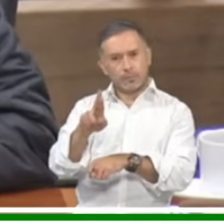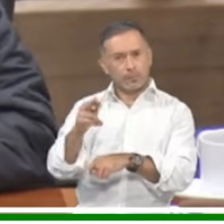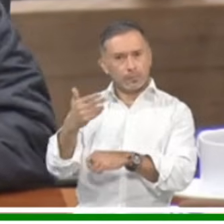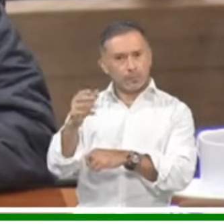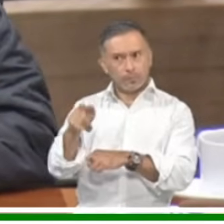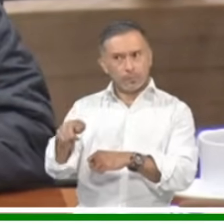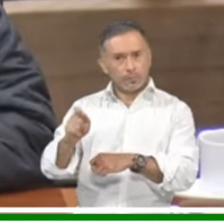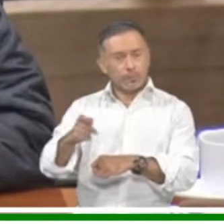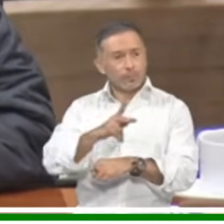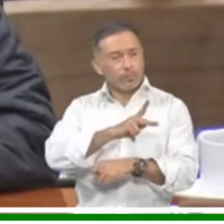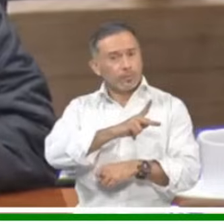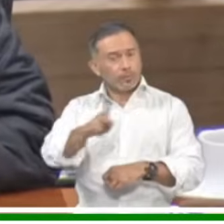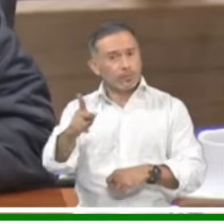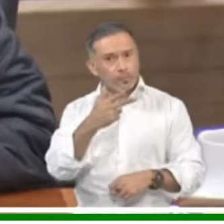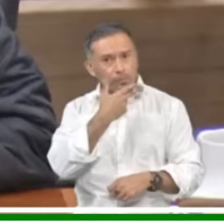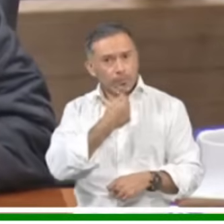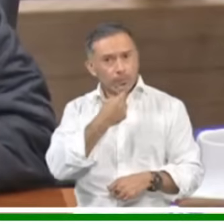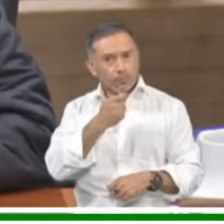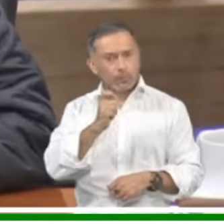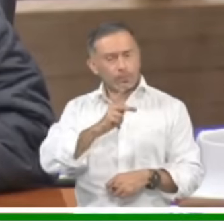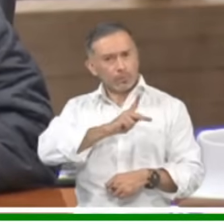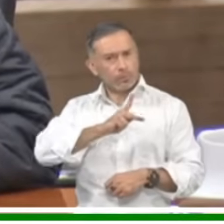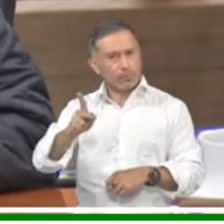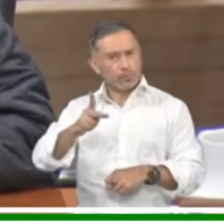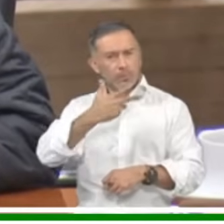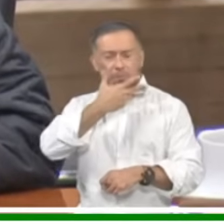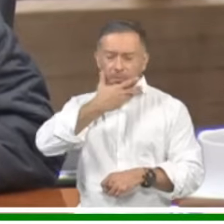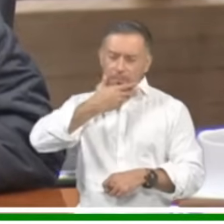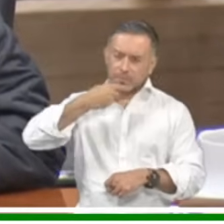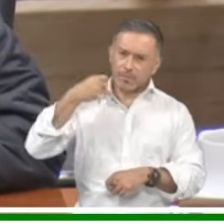hombres, somos puros machos.